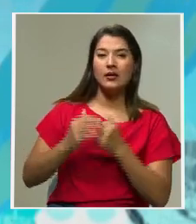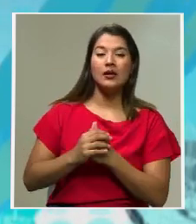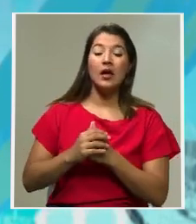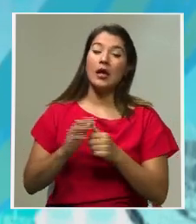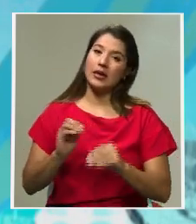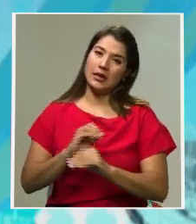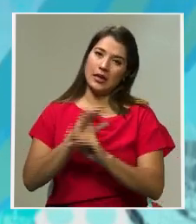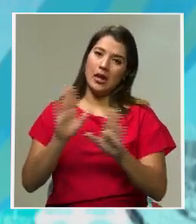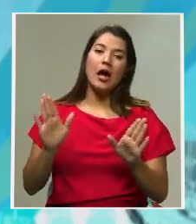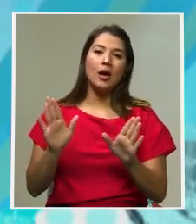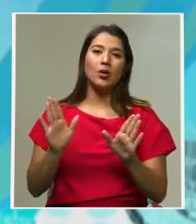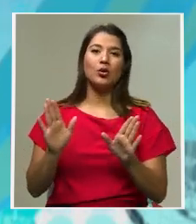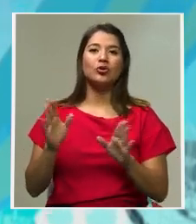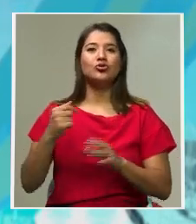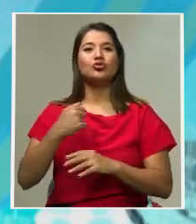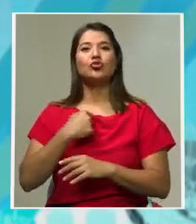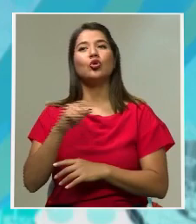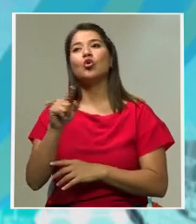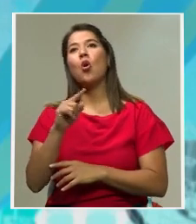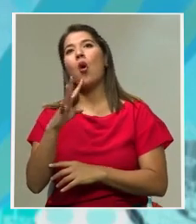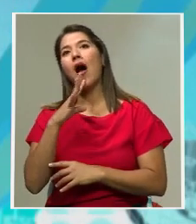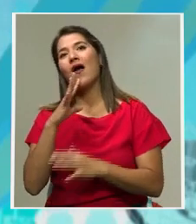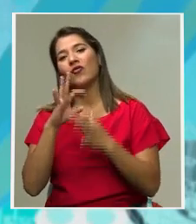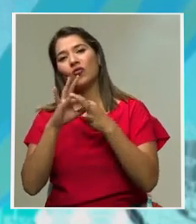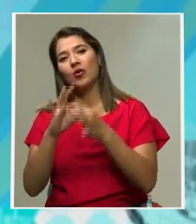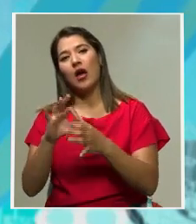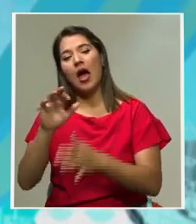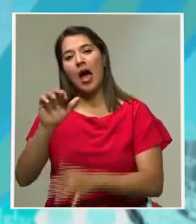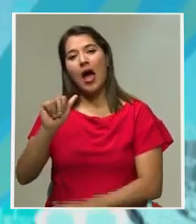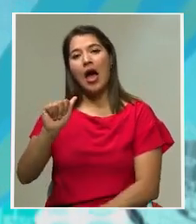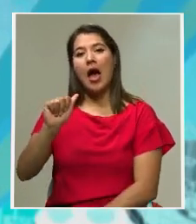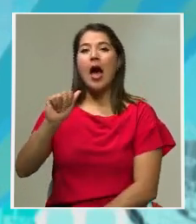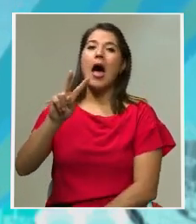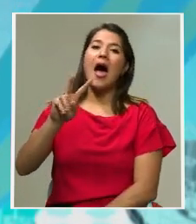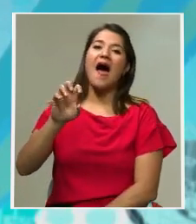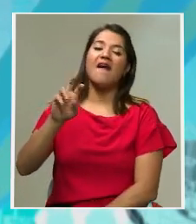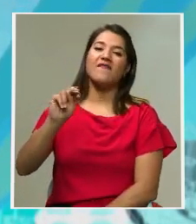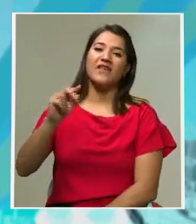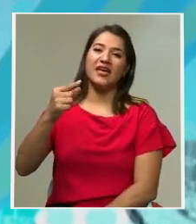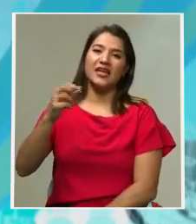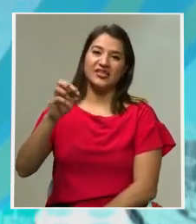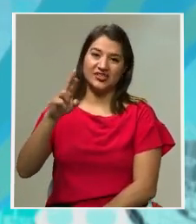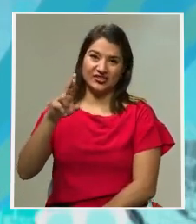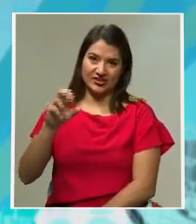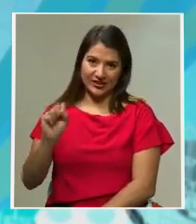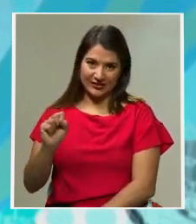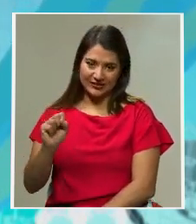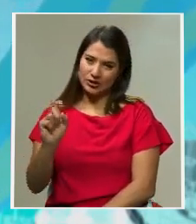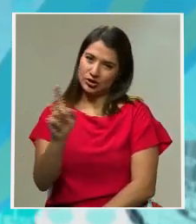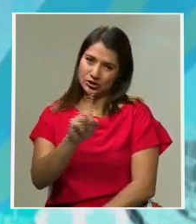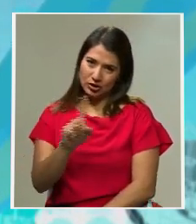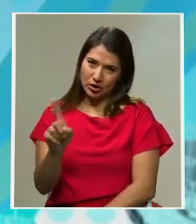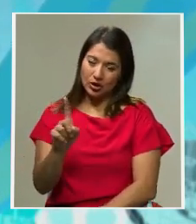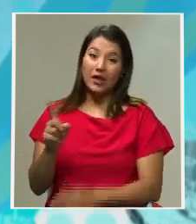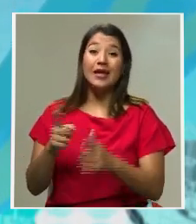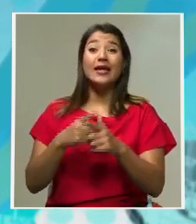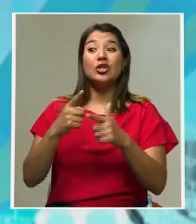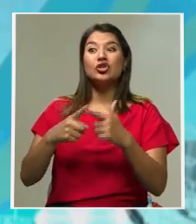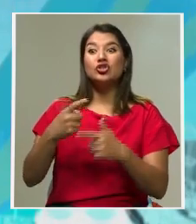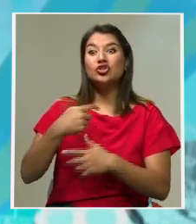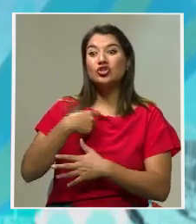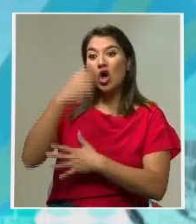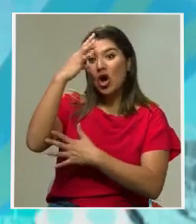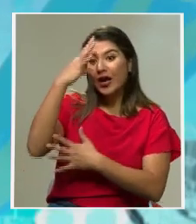claro, obviamente no estoy hablando de Avengers tampoco, ¿verdad? Entonces creo que lo que se nos abrió fue